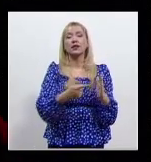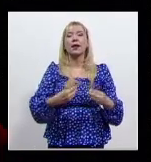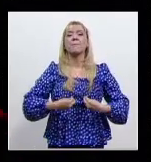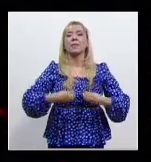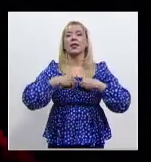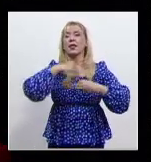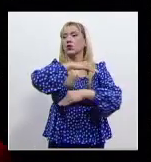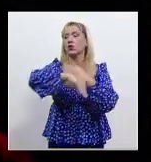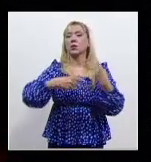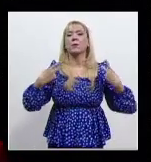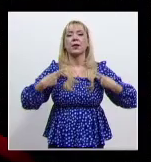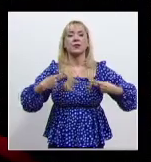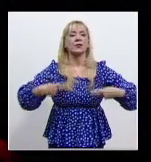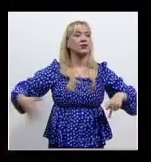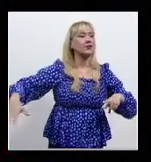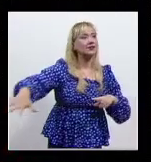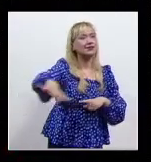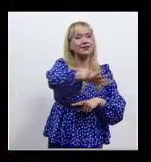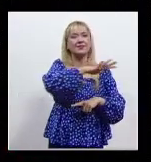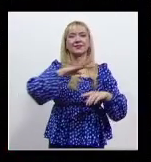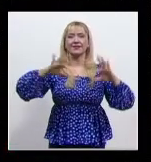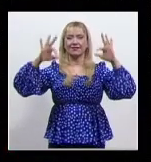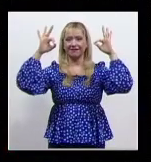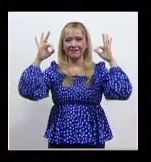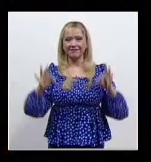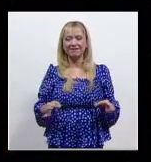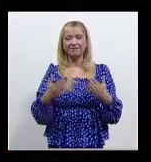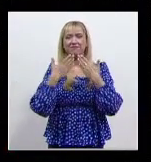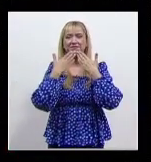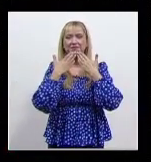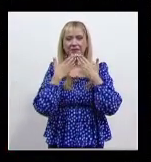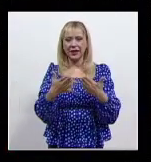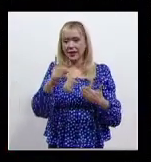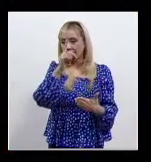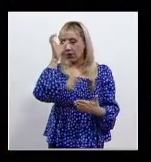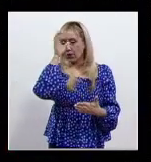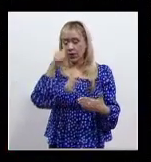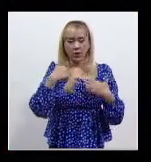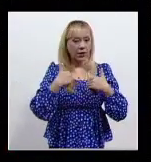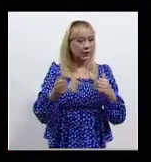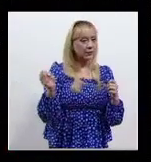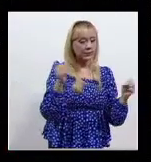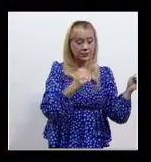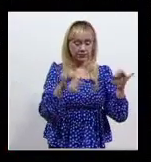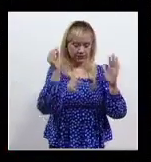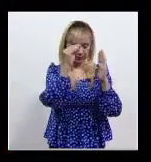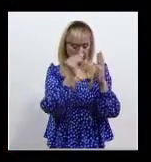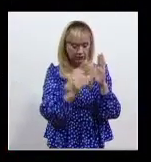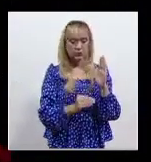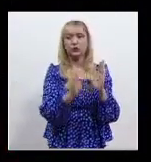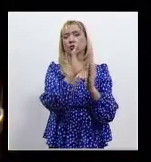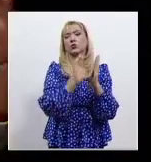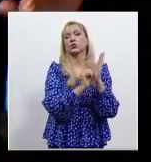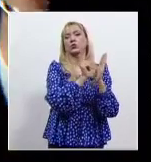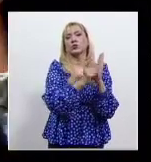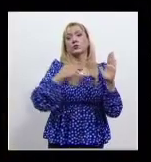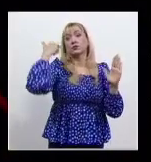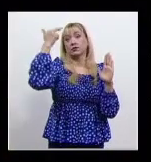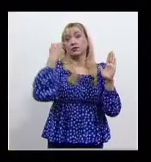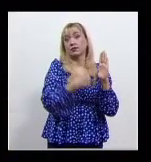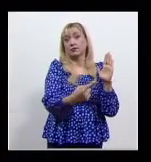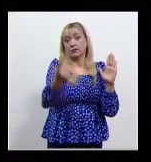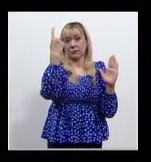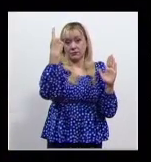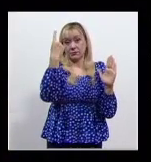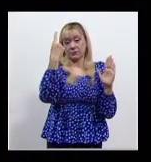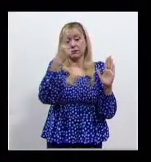Entonces hacemos un gran pacto de entendimientos y nos regimos por él, es la Constitución. La Constitución es la gran mesa de